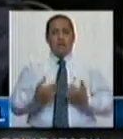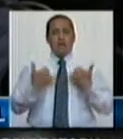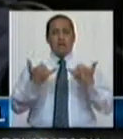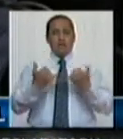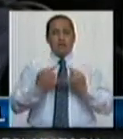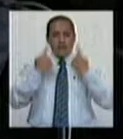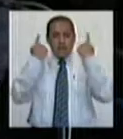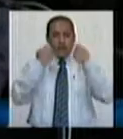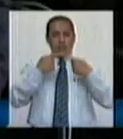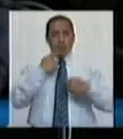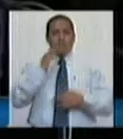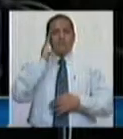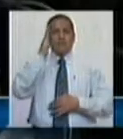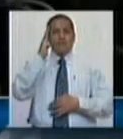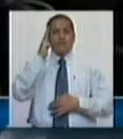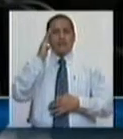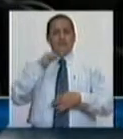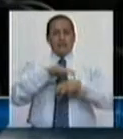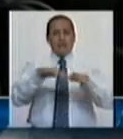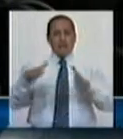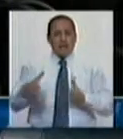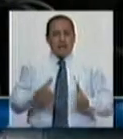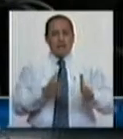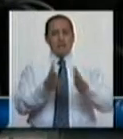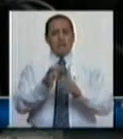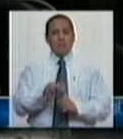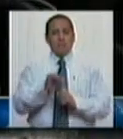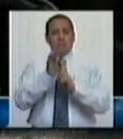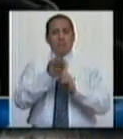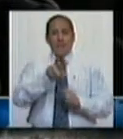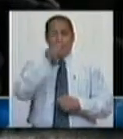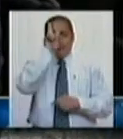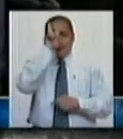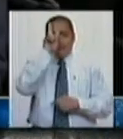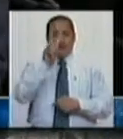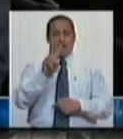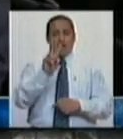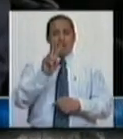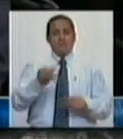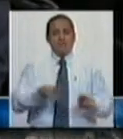la designación, el nombramiento del camino principal Inca, el Capacñán,